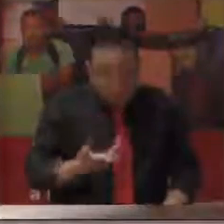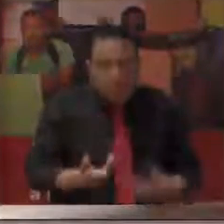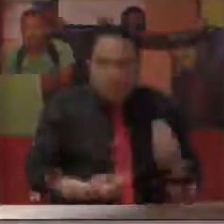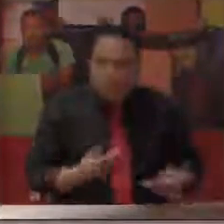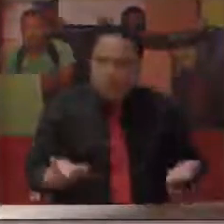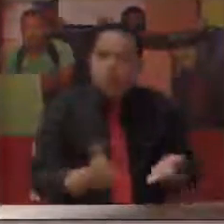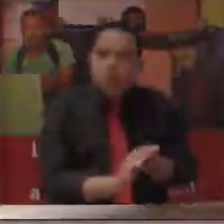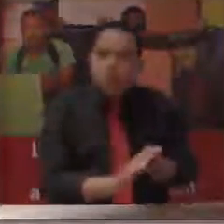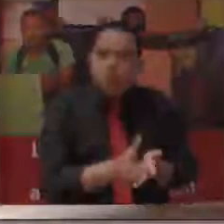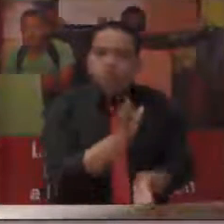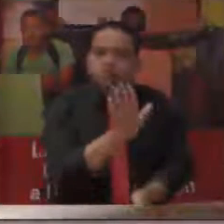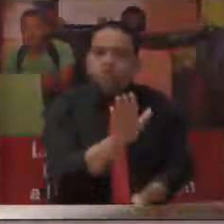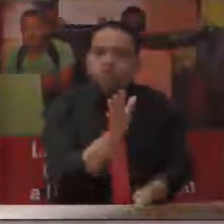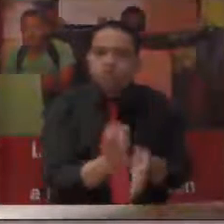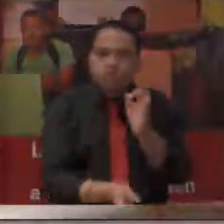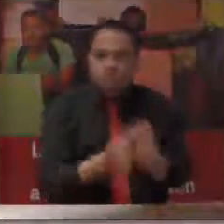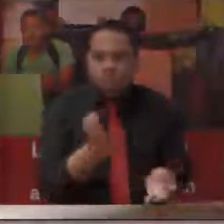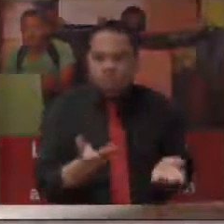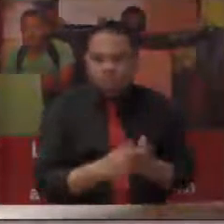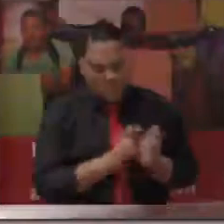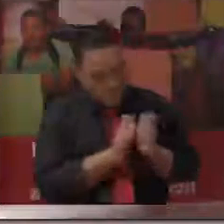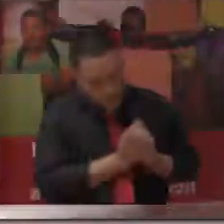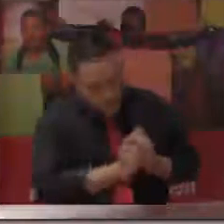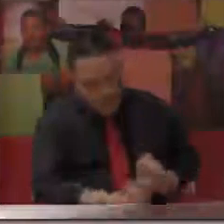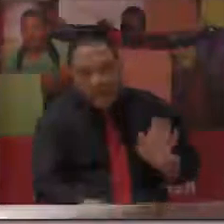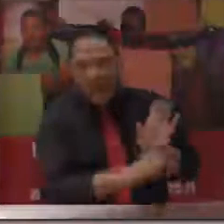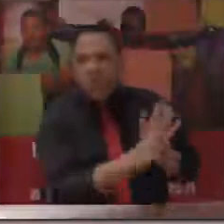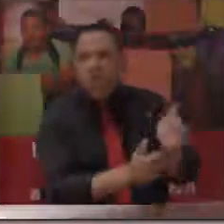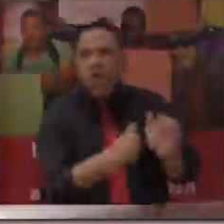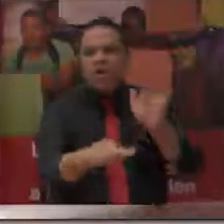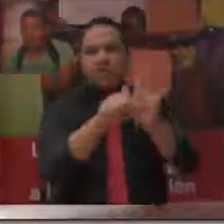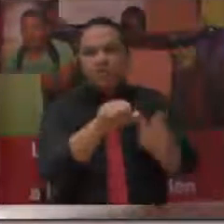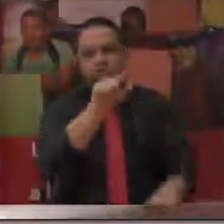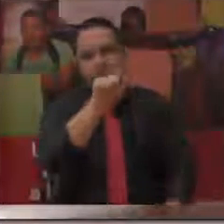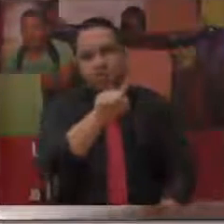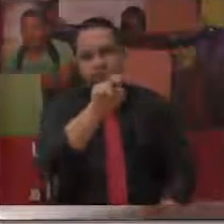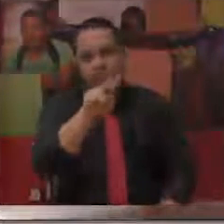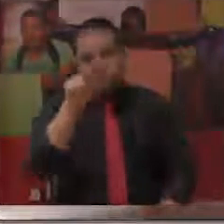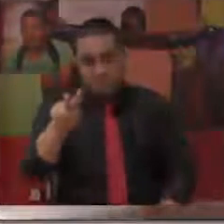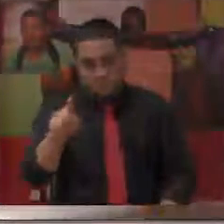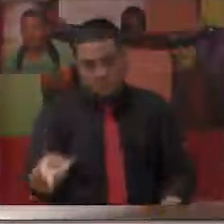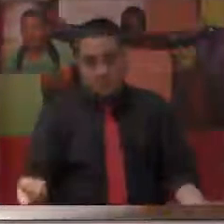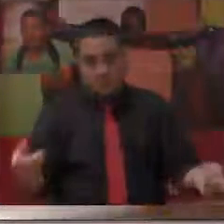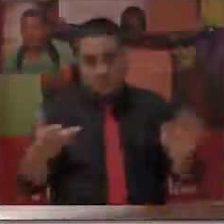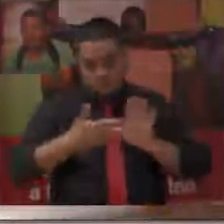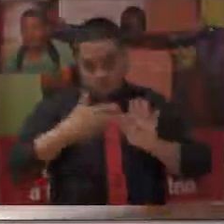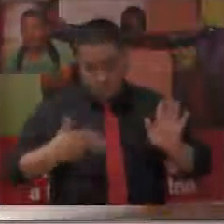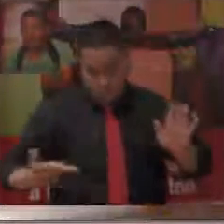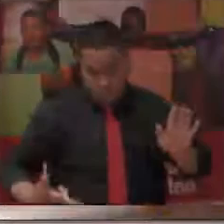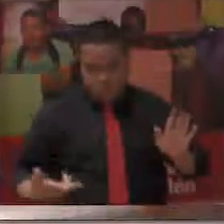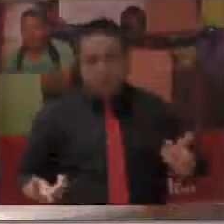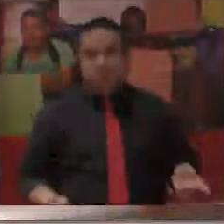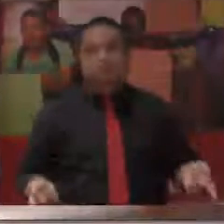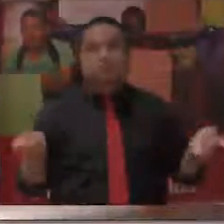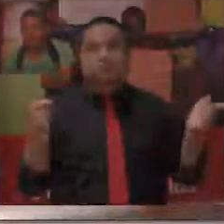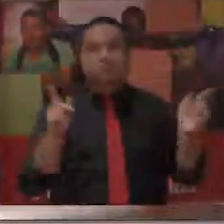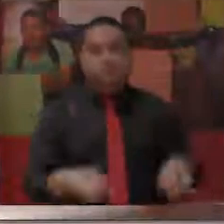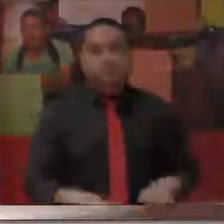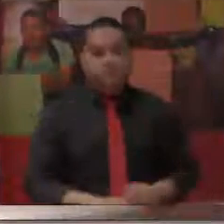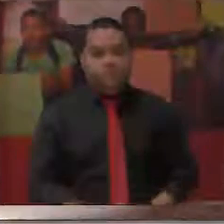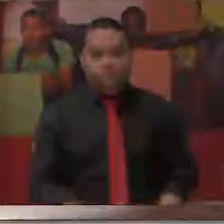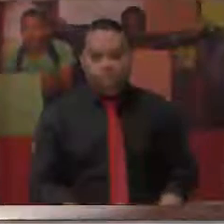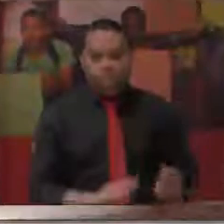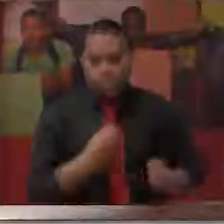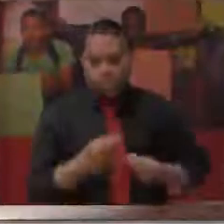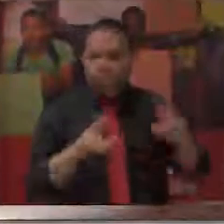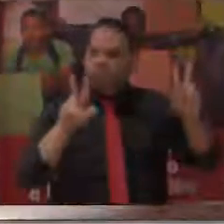jurídica. ¿Cuáles son estas reformas legales? La reforma del artículo 122 de la Constitución Política para